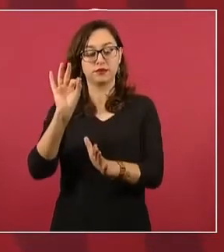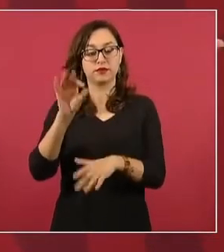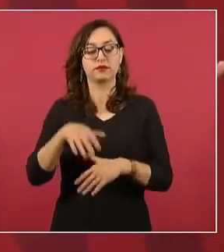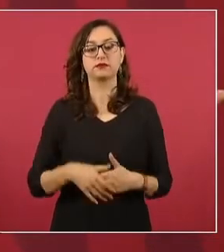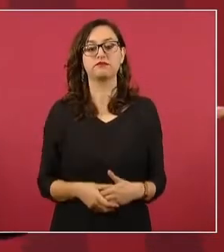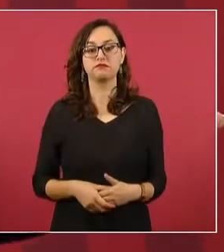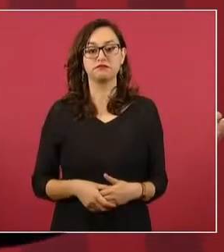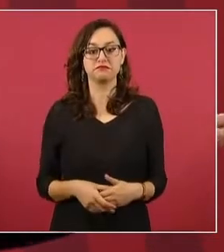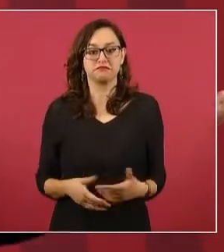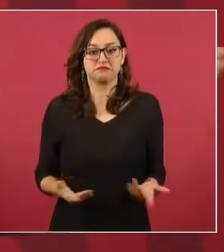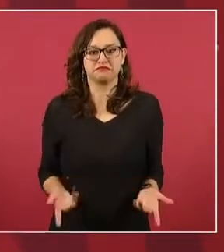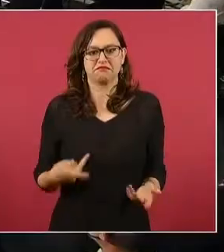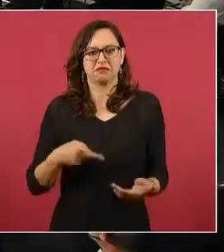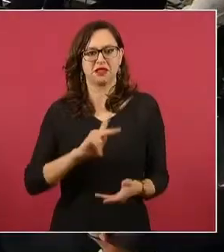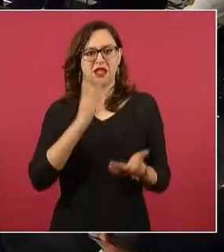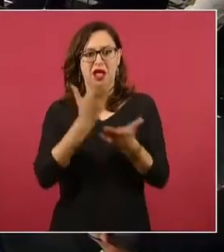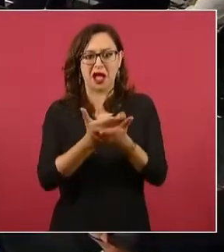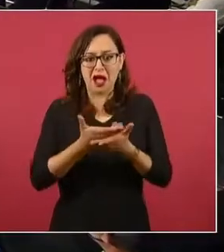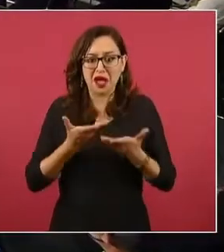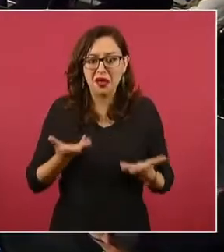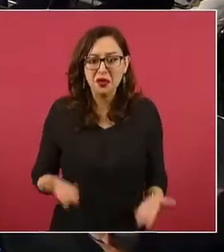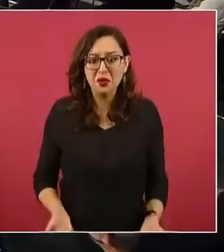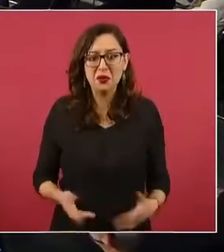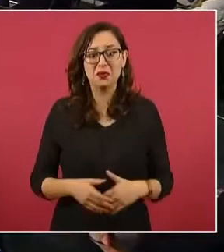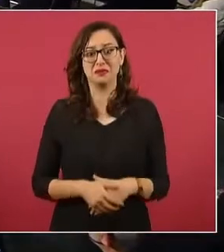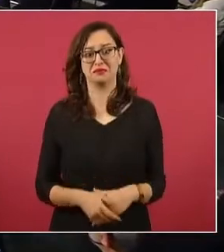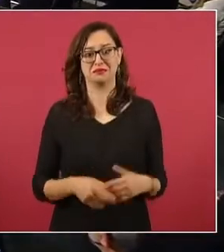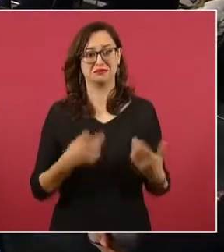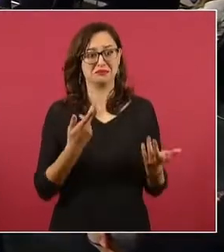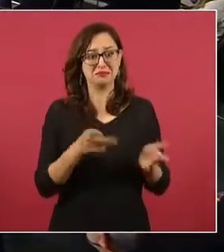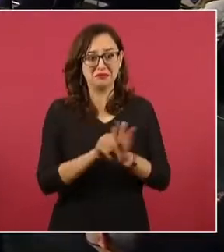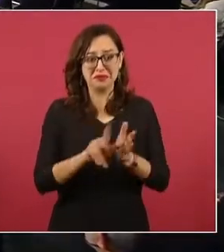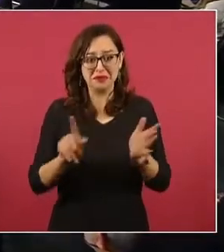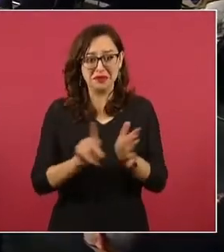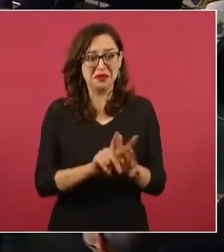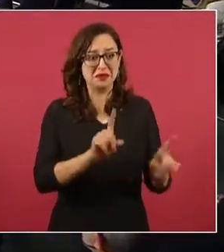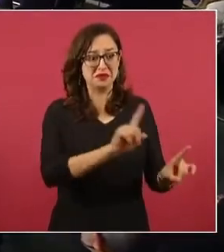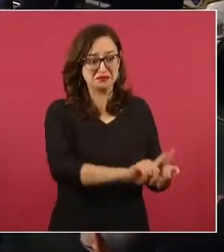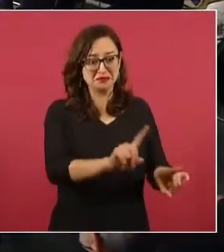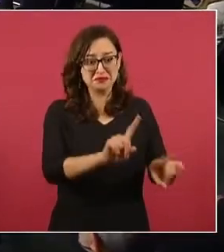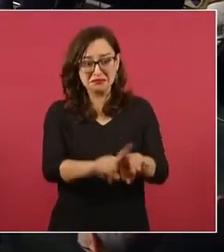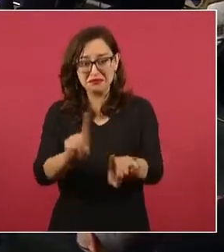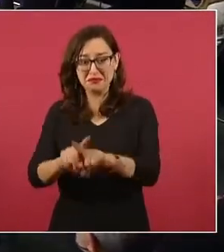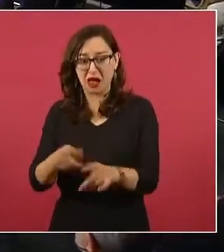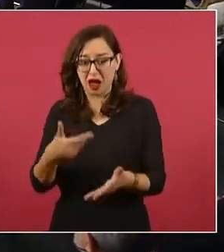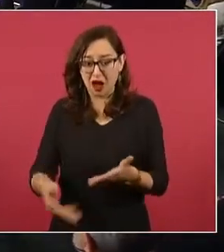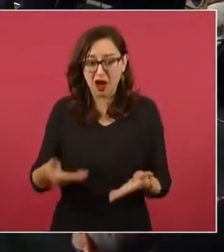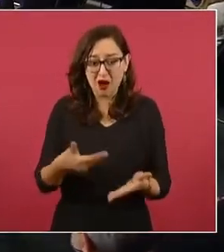pero ya el Washington Post, el New York Times, el Wall Street Journal, al servicio